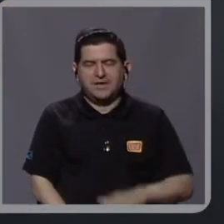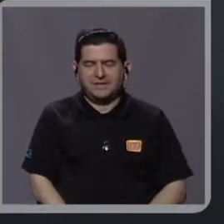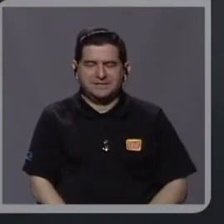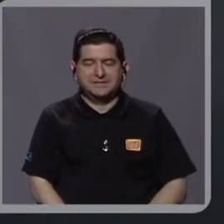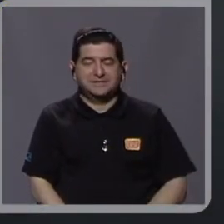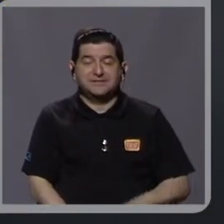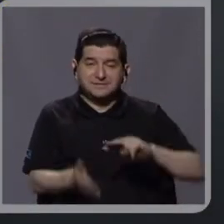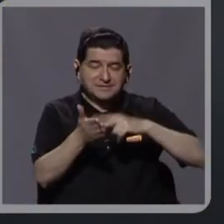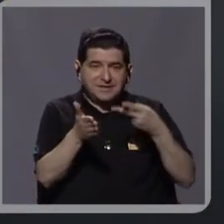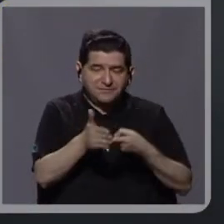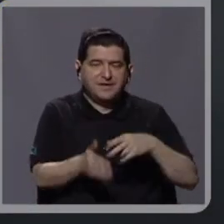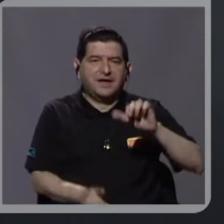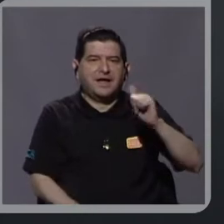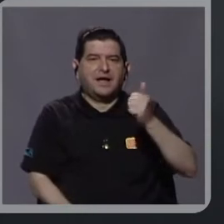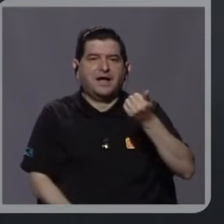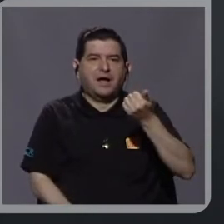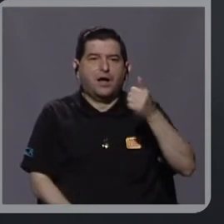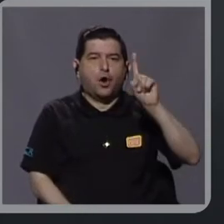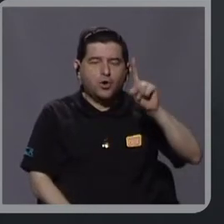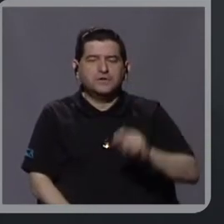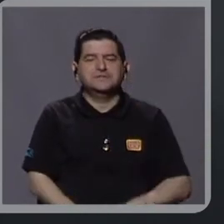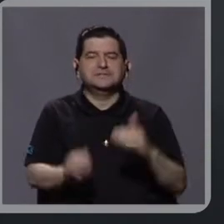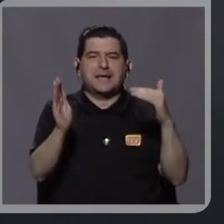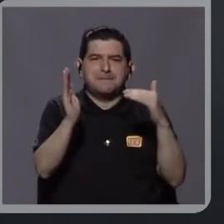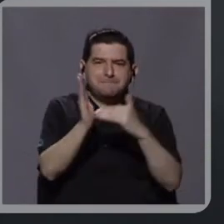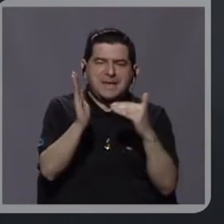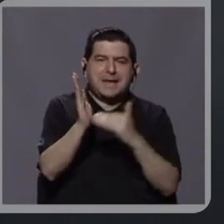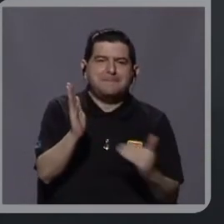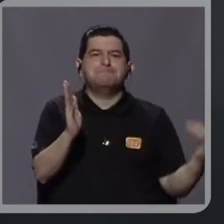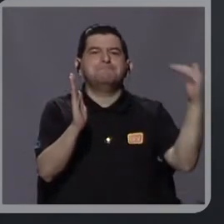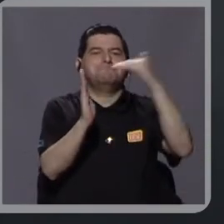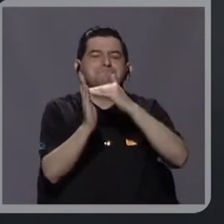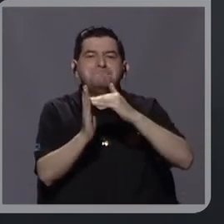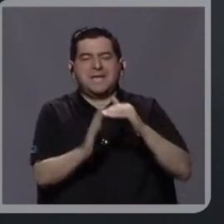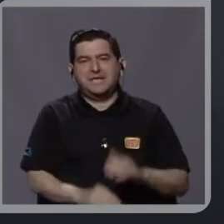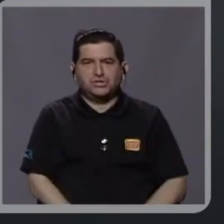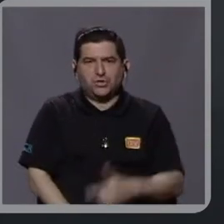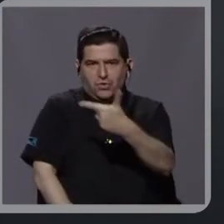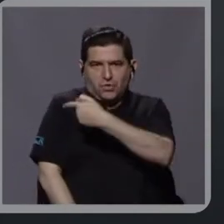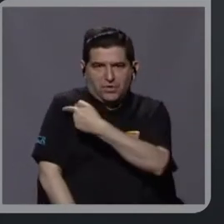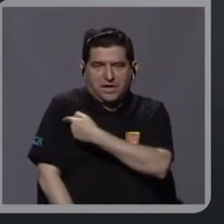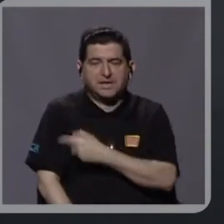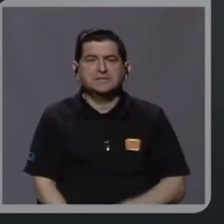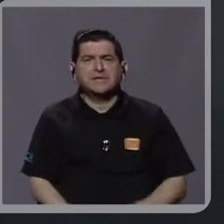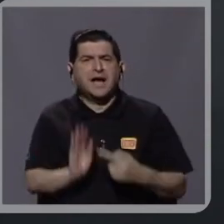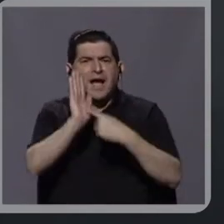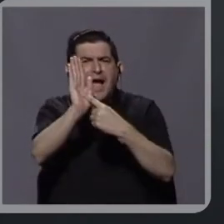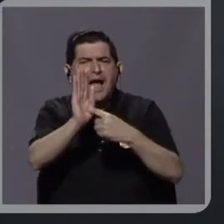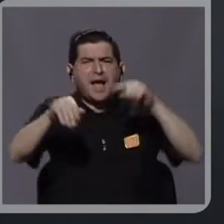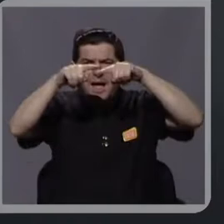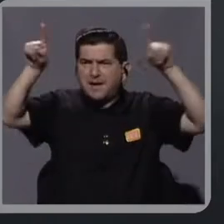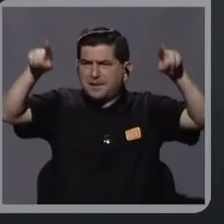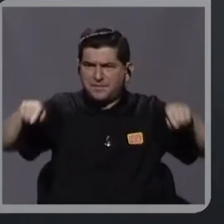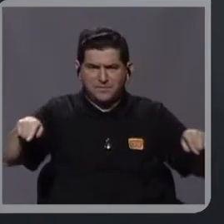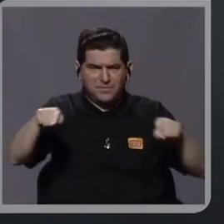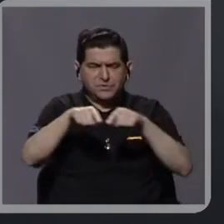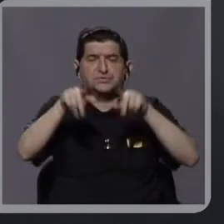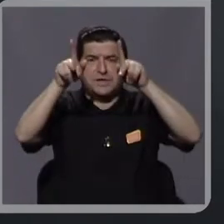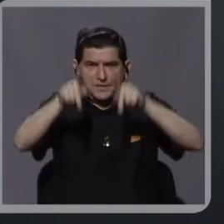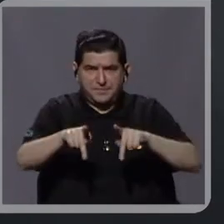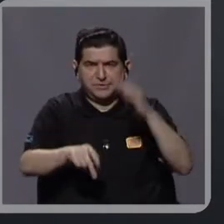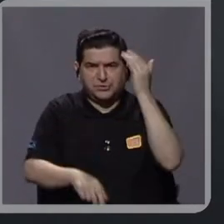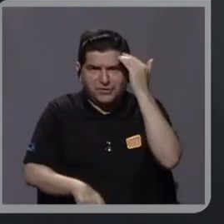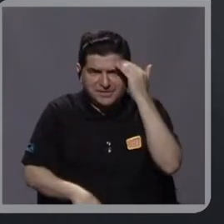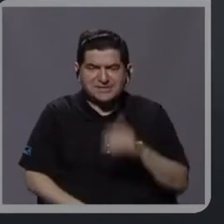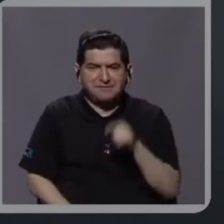vacunas por estas 10 compañías de julio vamos a hacer vamos a tener en pantalla un cuadrito para que la gente pueda seguir un poco es